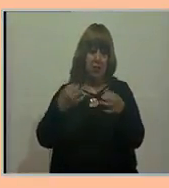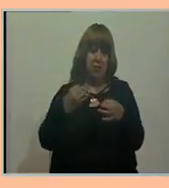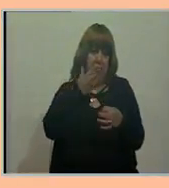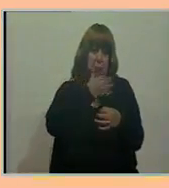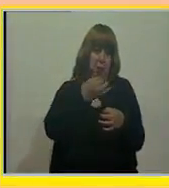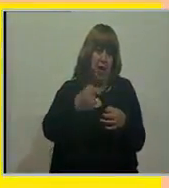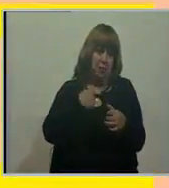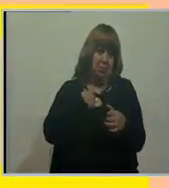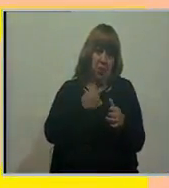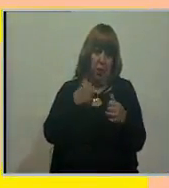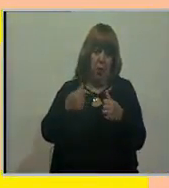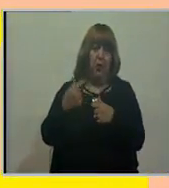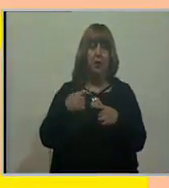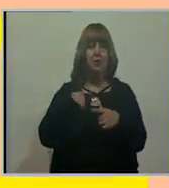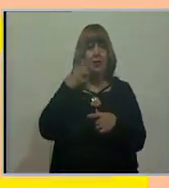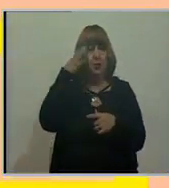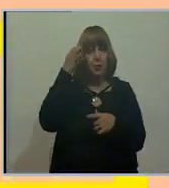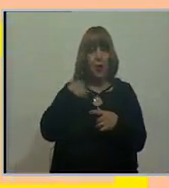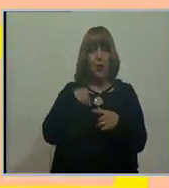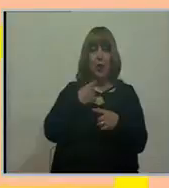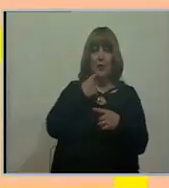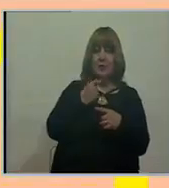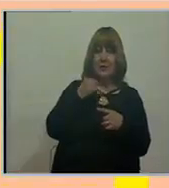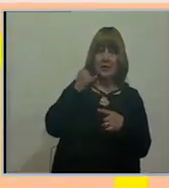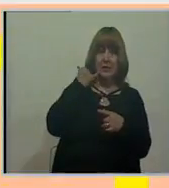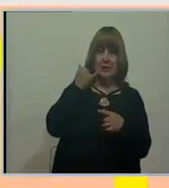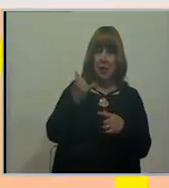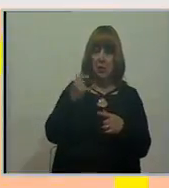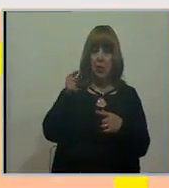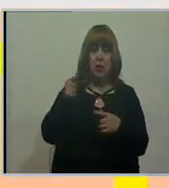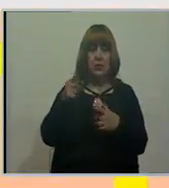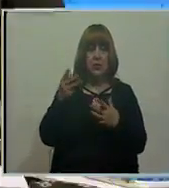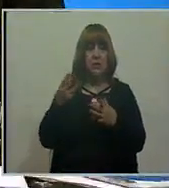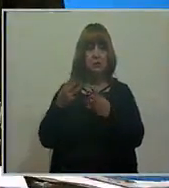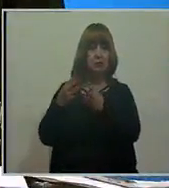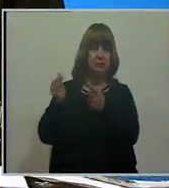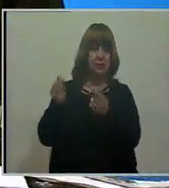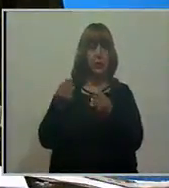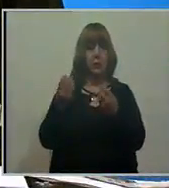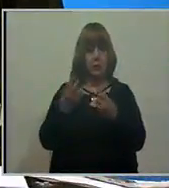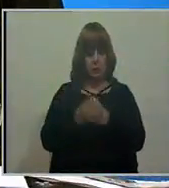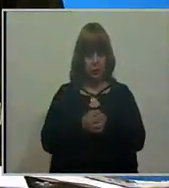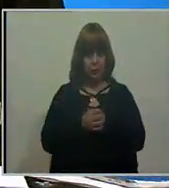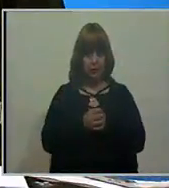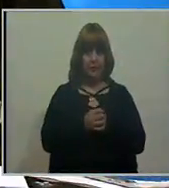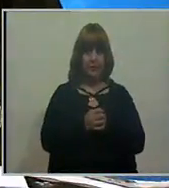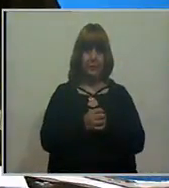y dijo que no recuerda si la llamó cuando notó que no estaba.